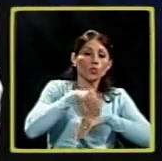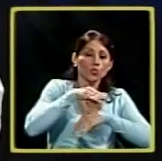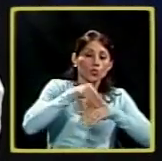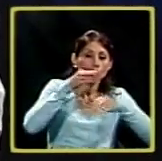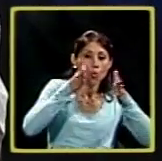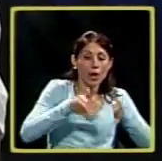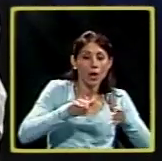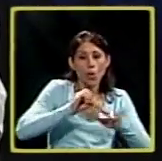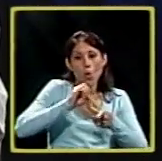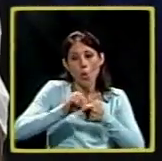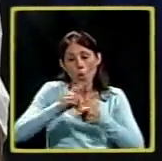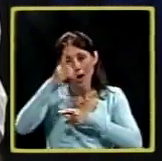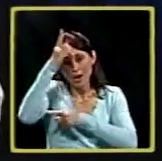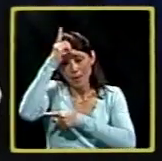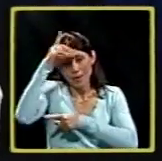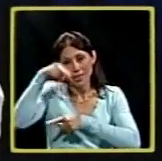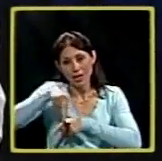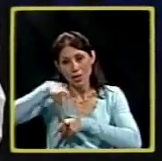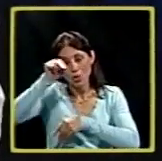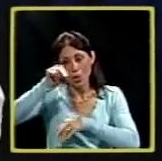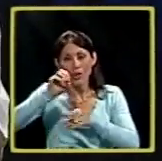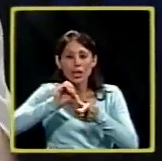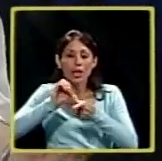del norte a pelear al Sahara,